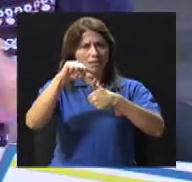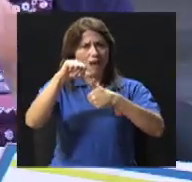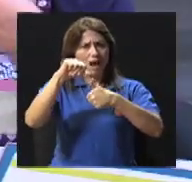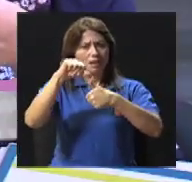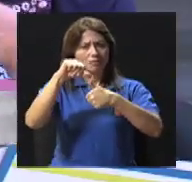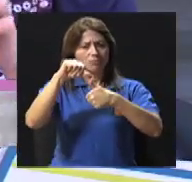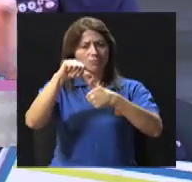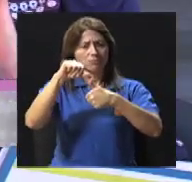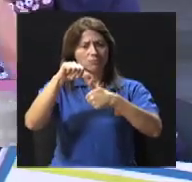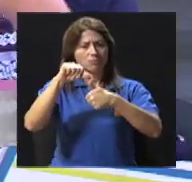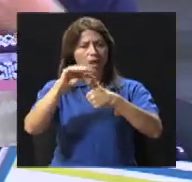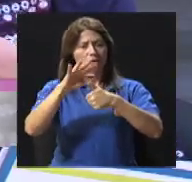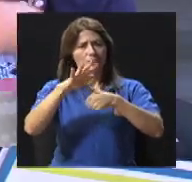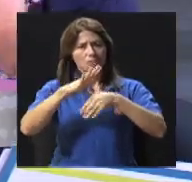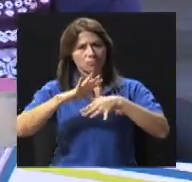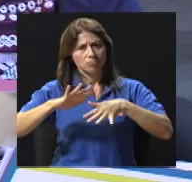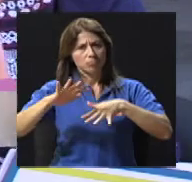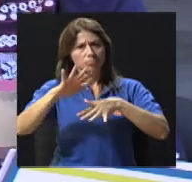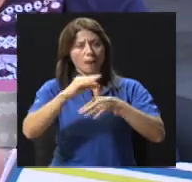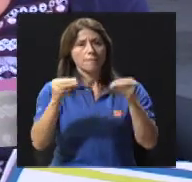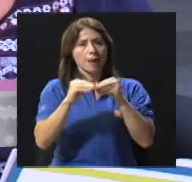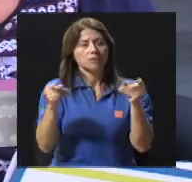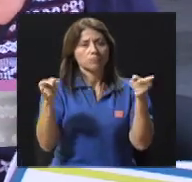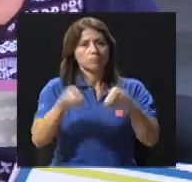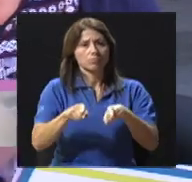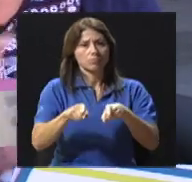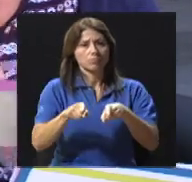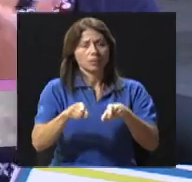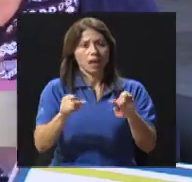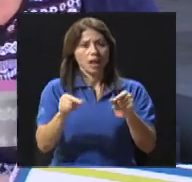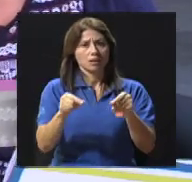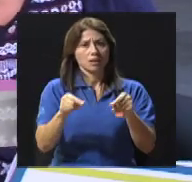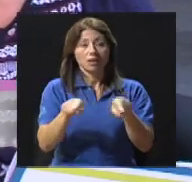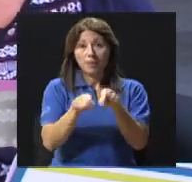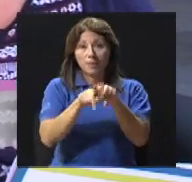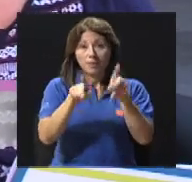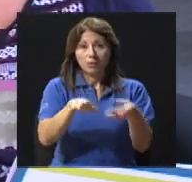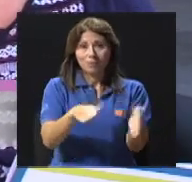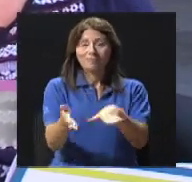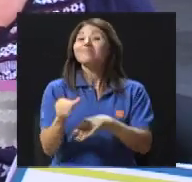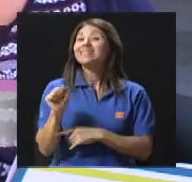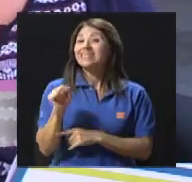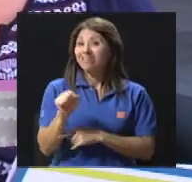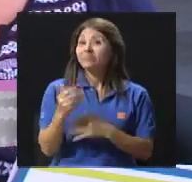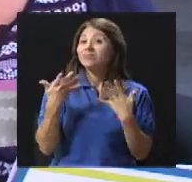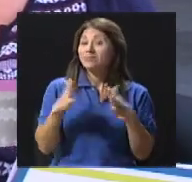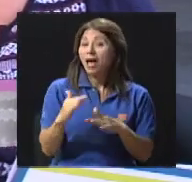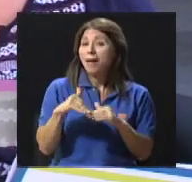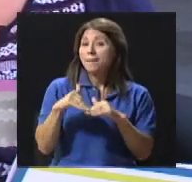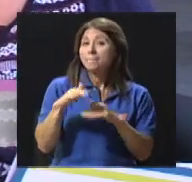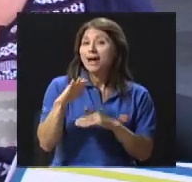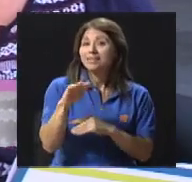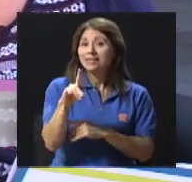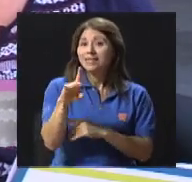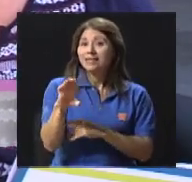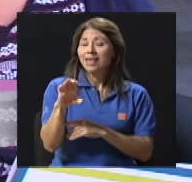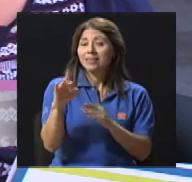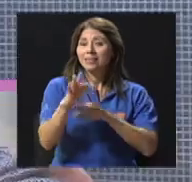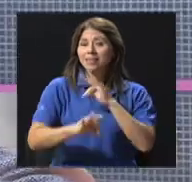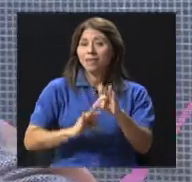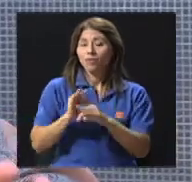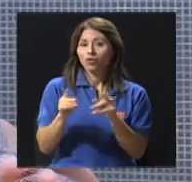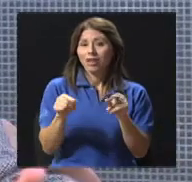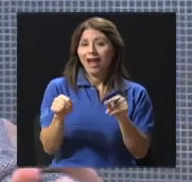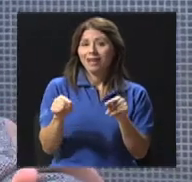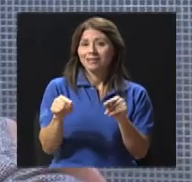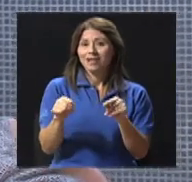de los sectores o de la región donde más se presenta el cáncer y mortalidad por cáncer. Uh-huh. Sí, hablábamos de que existen más de 100 tipos de cáncer, sin